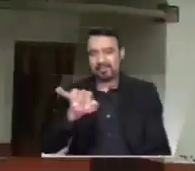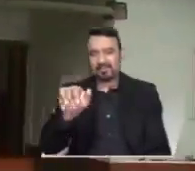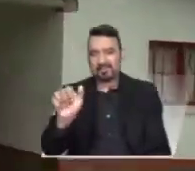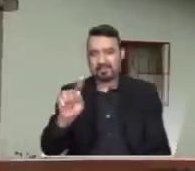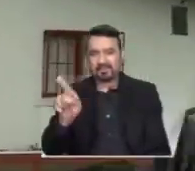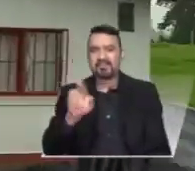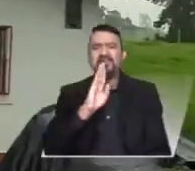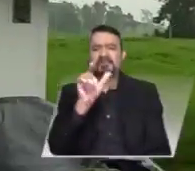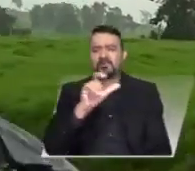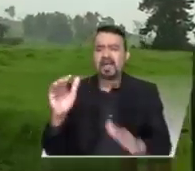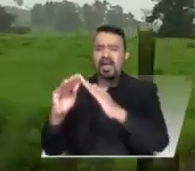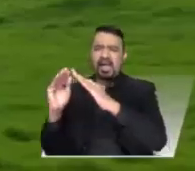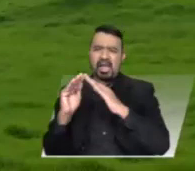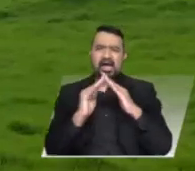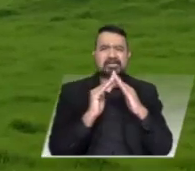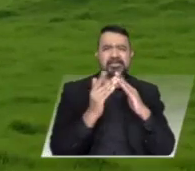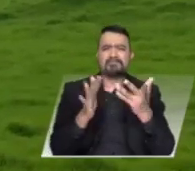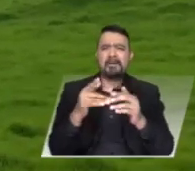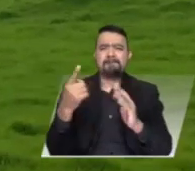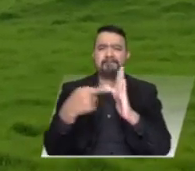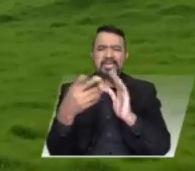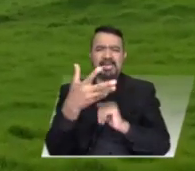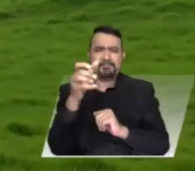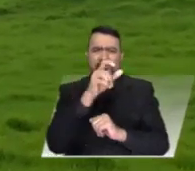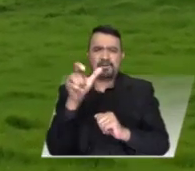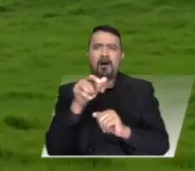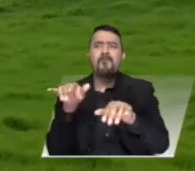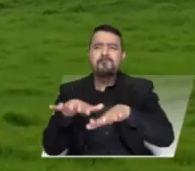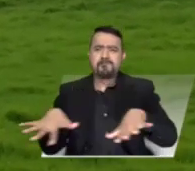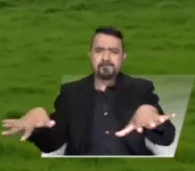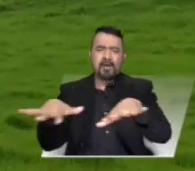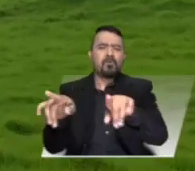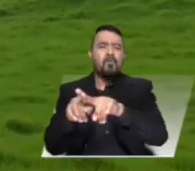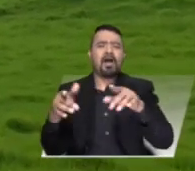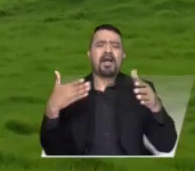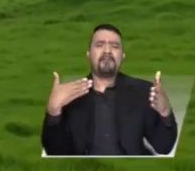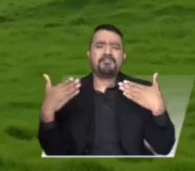y aunque está cerca de Medellín, la gente lleva una vida de campo.